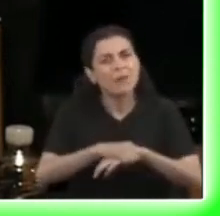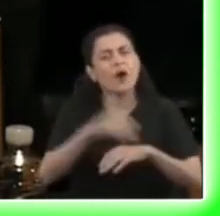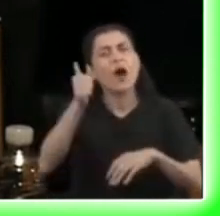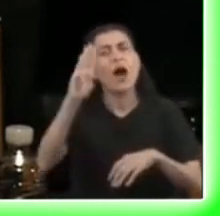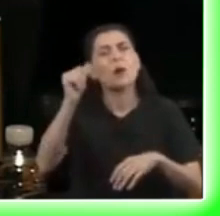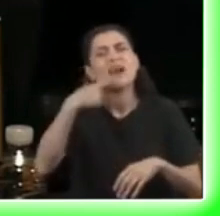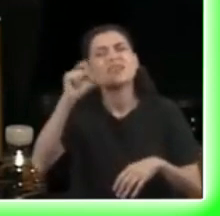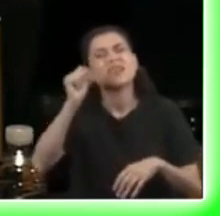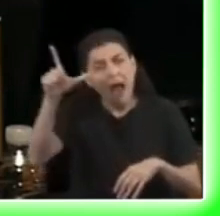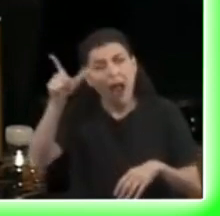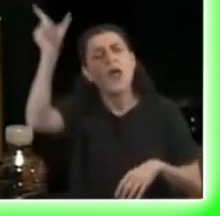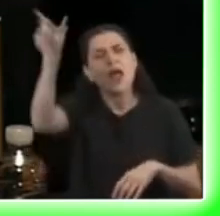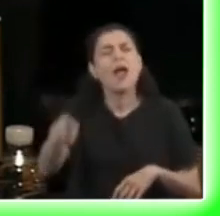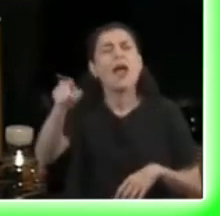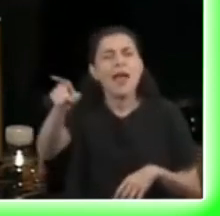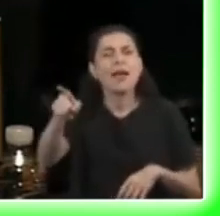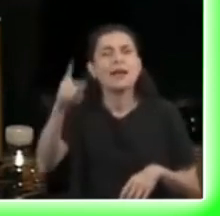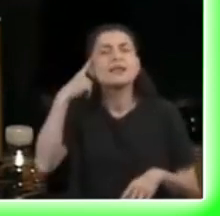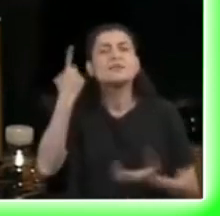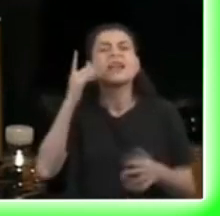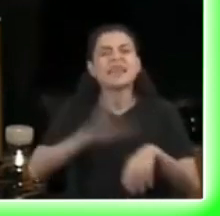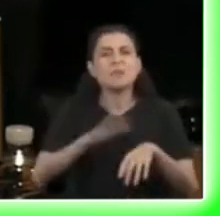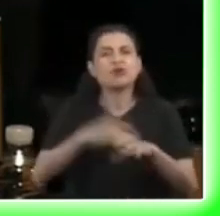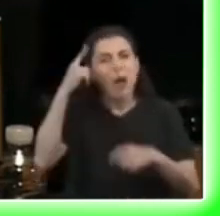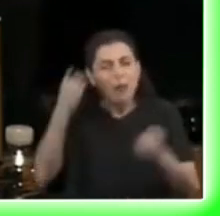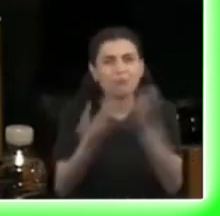Abascal, que es el autor intelectual e inspirador de este foro.